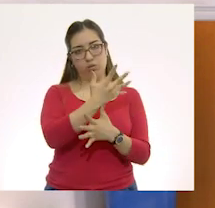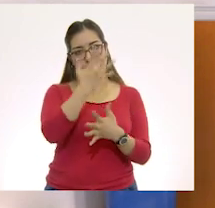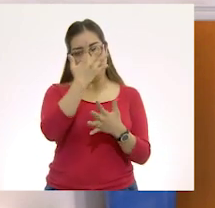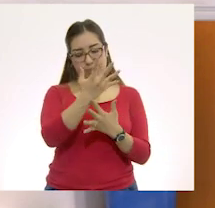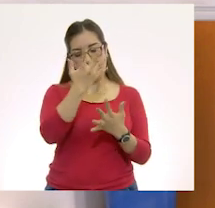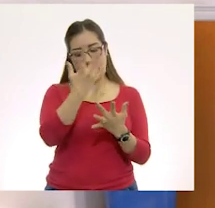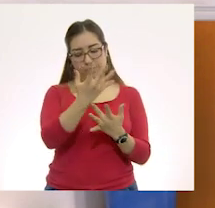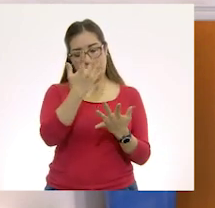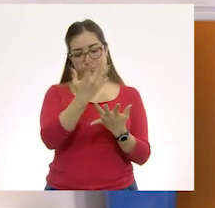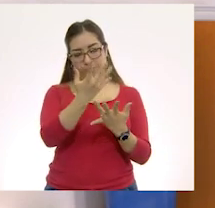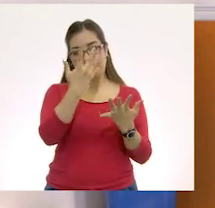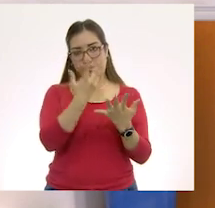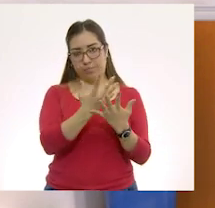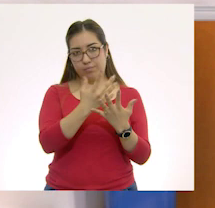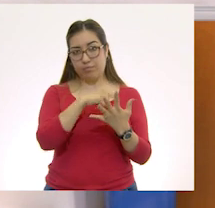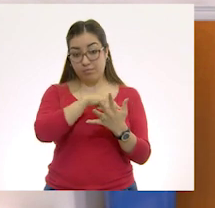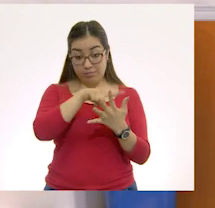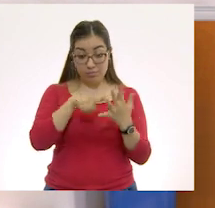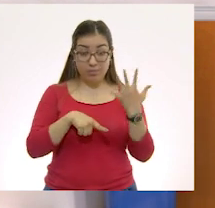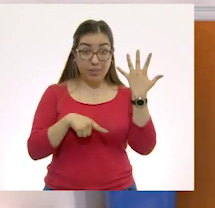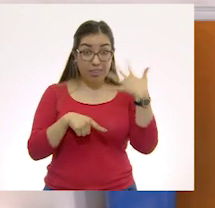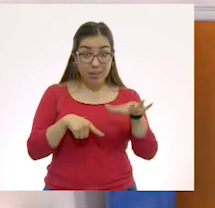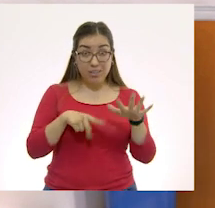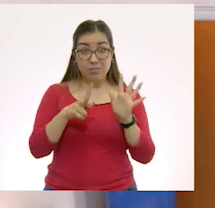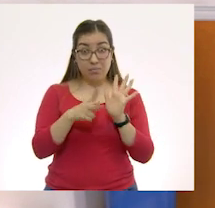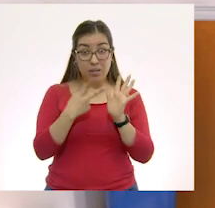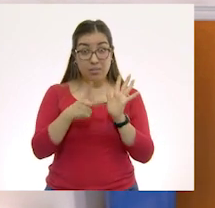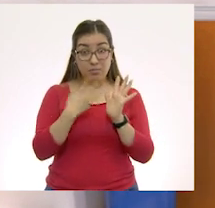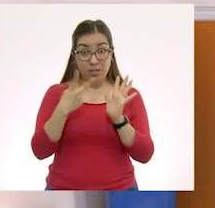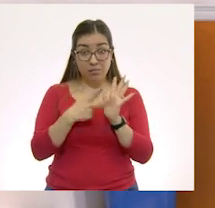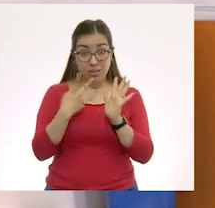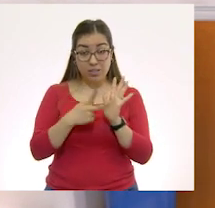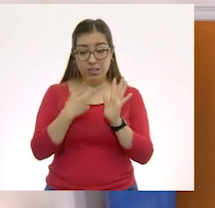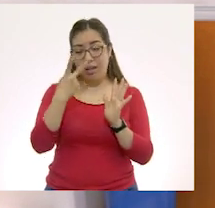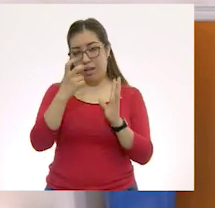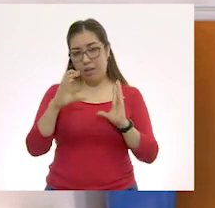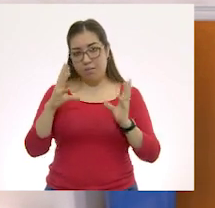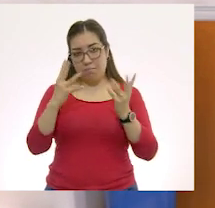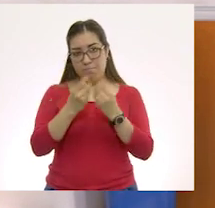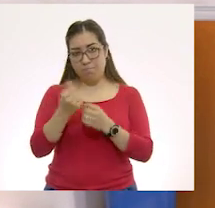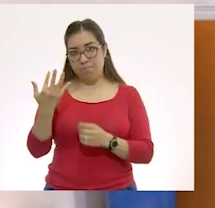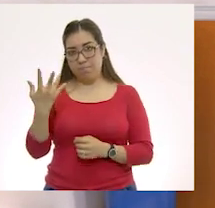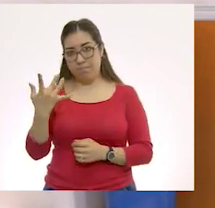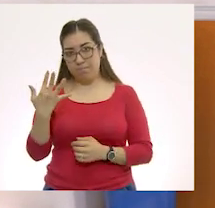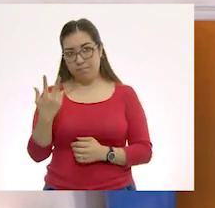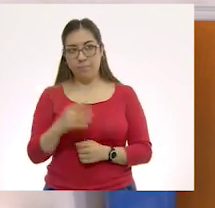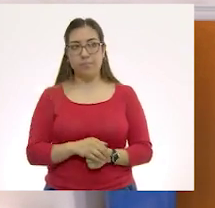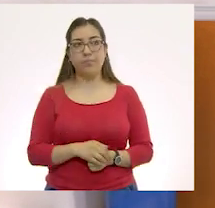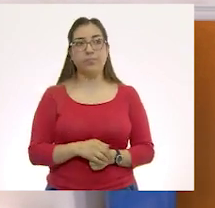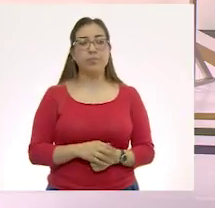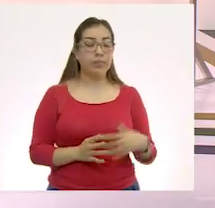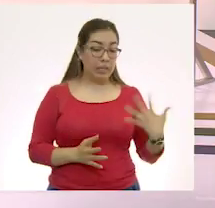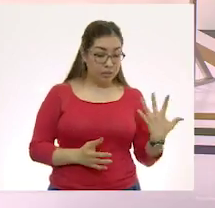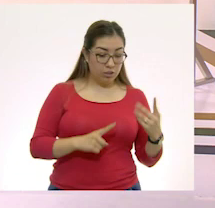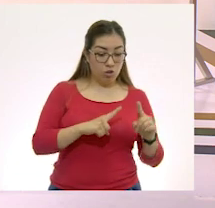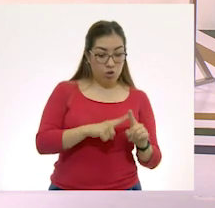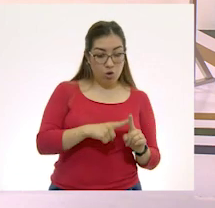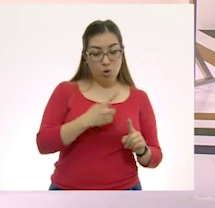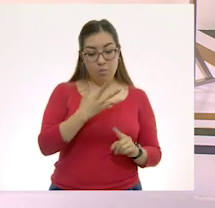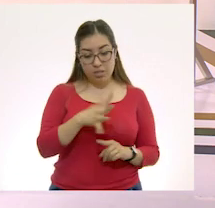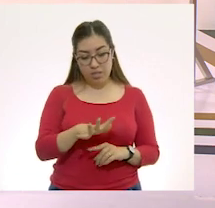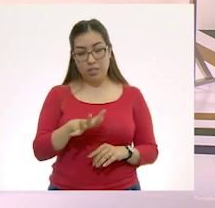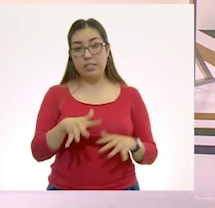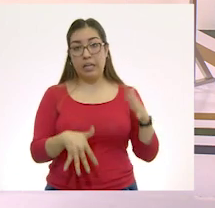cinco más cinco nos da el número siguiente que son 10 10 + 5 nos da el número siguiente 15